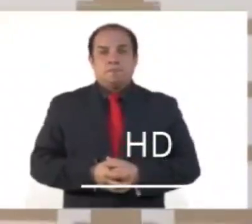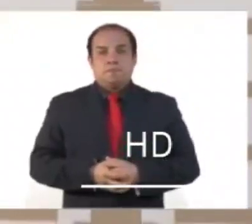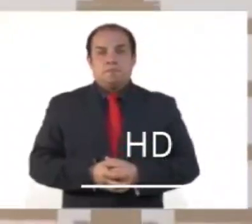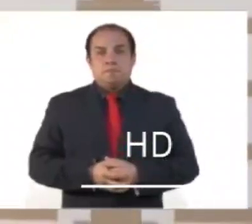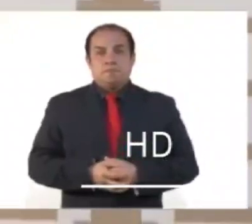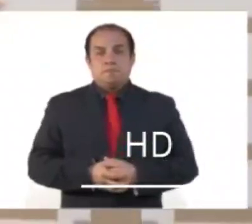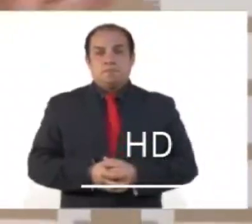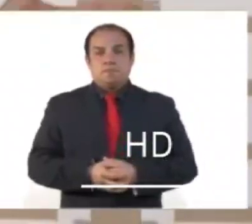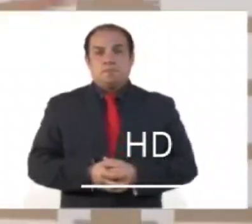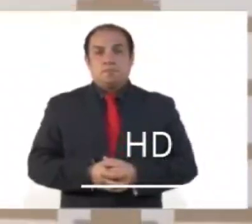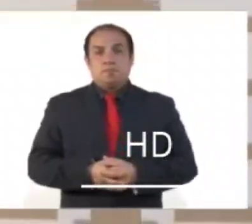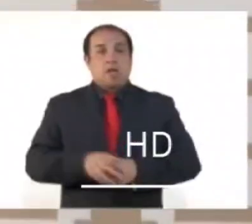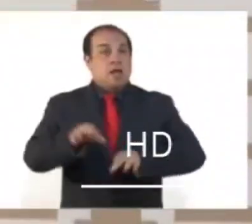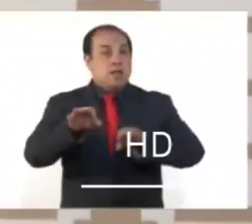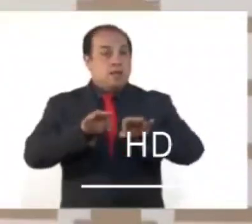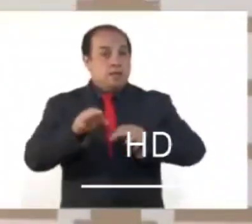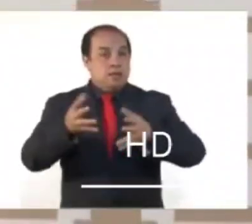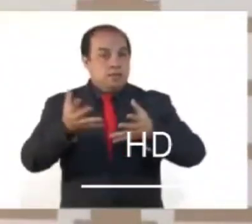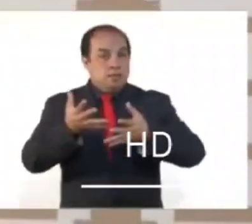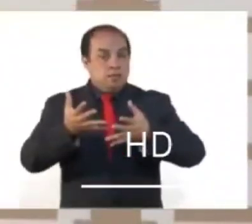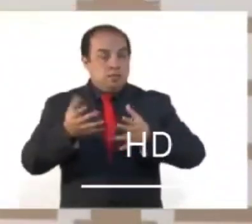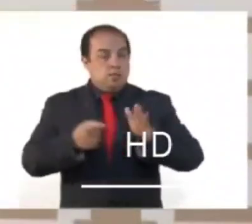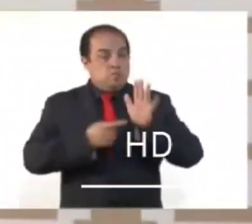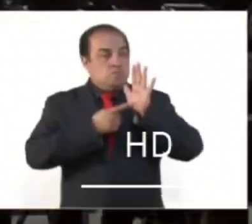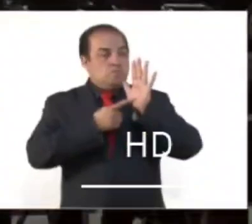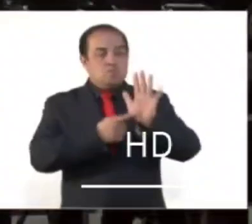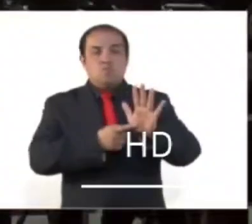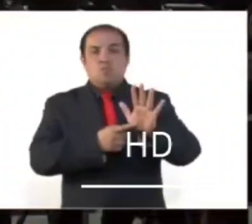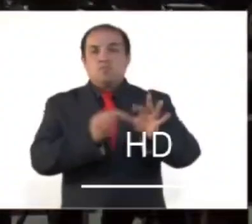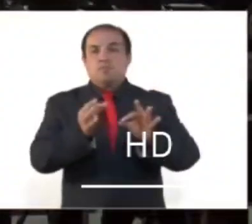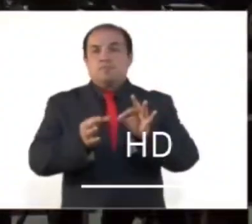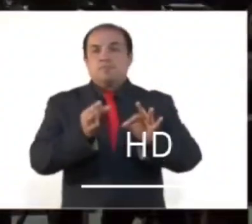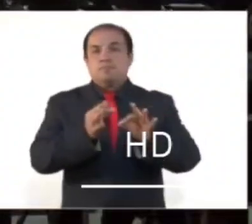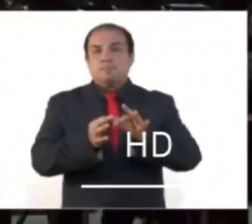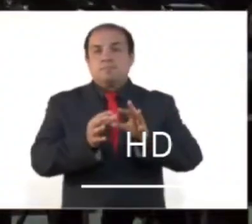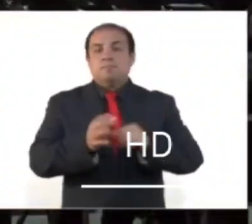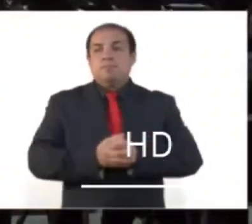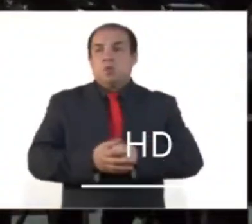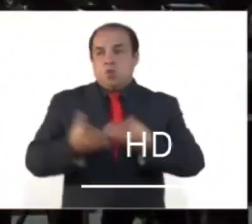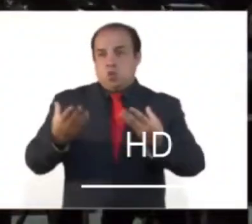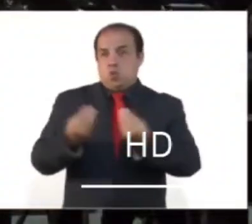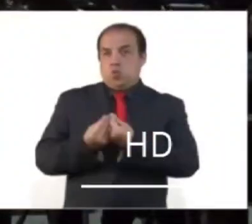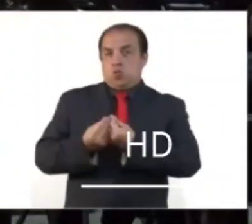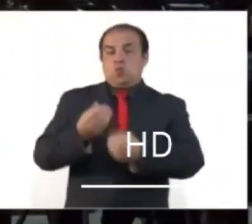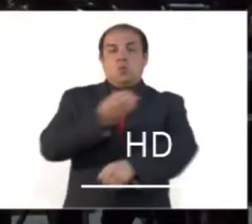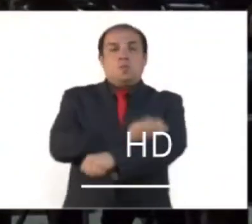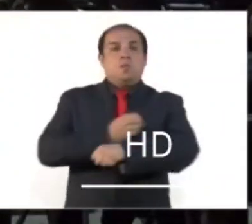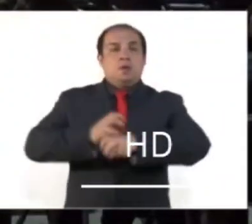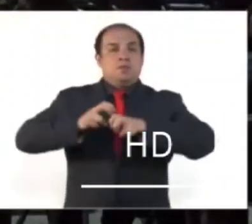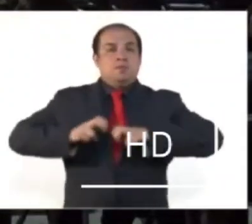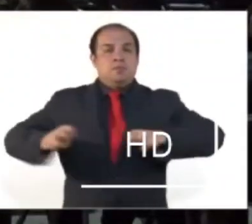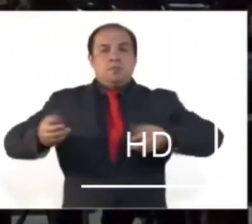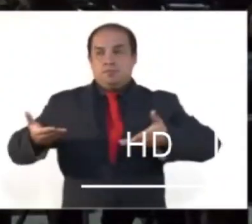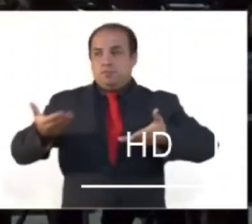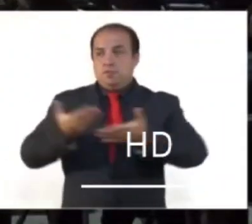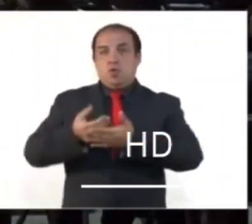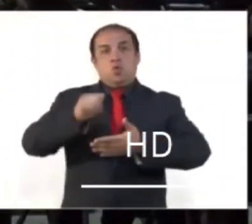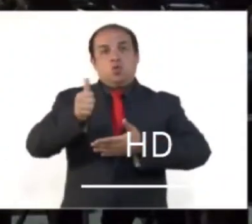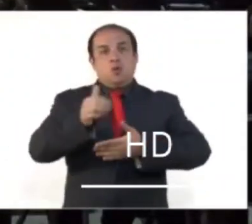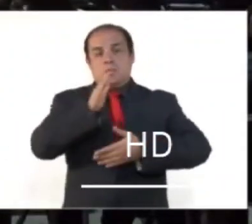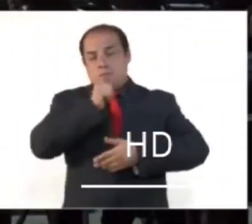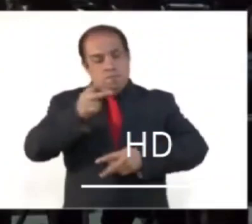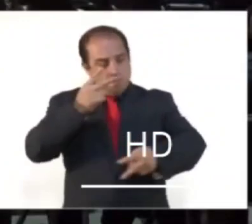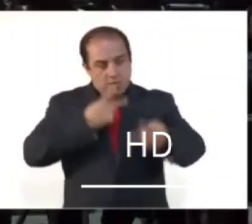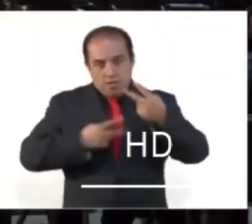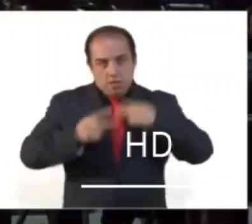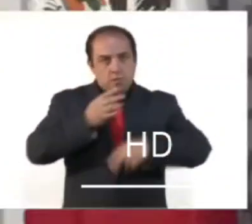hemos venido desarrollando, junto, por supuesto, junto con mis compañeros de gabinete aquí presentes y todos los que por alguna razón no nos